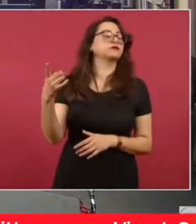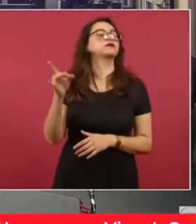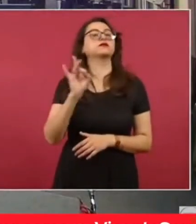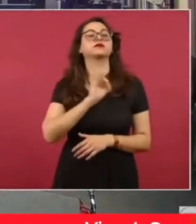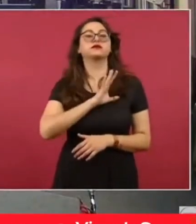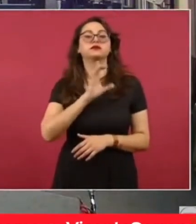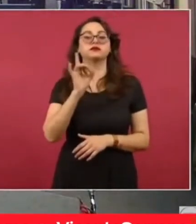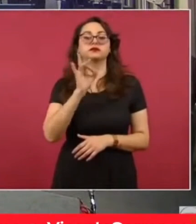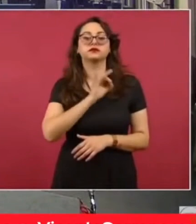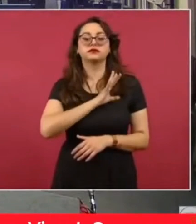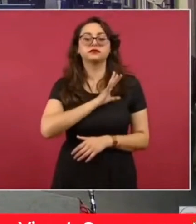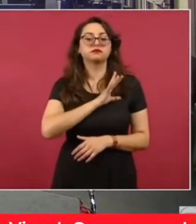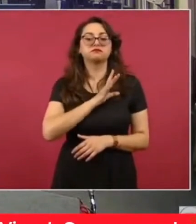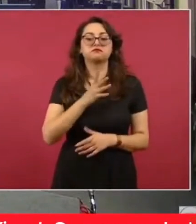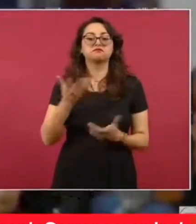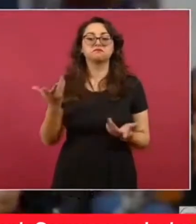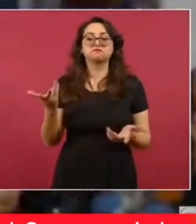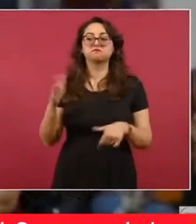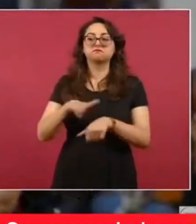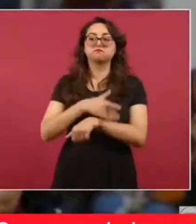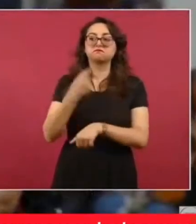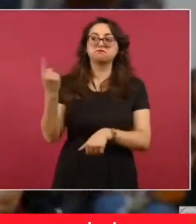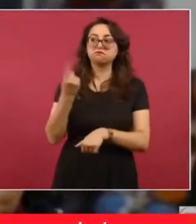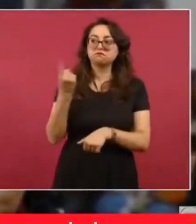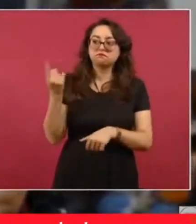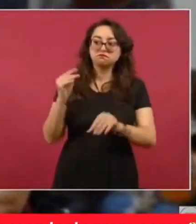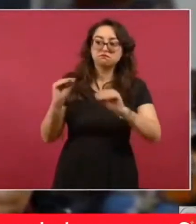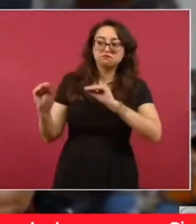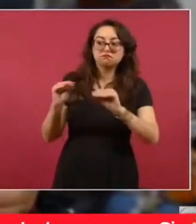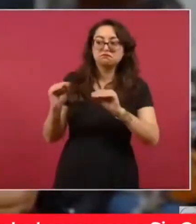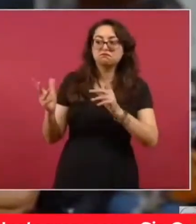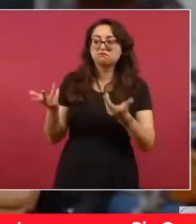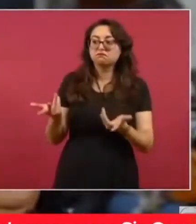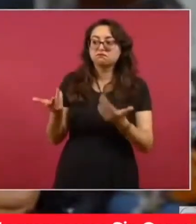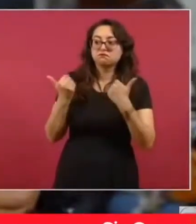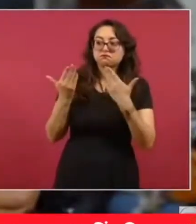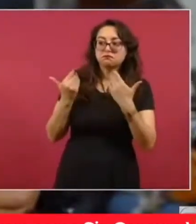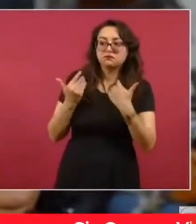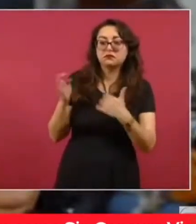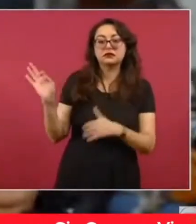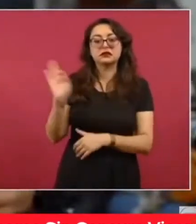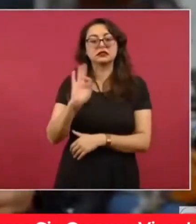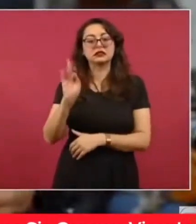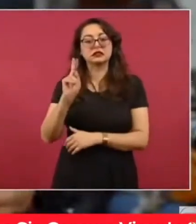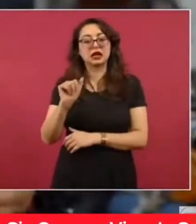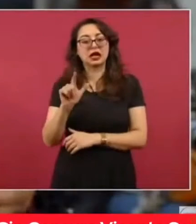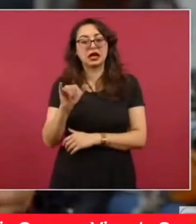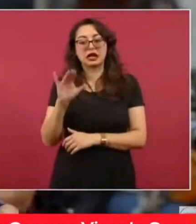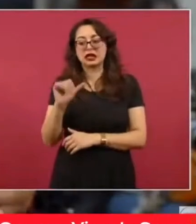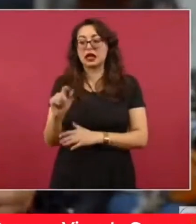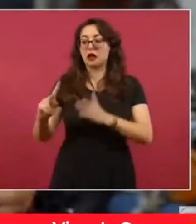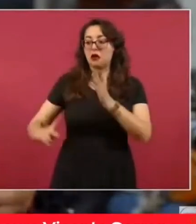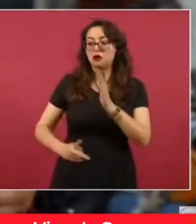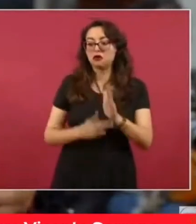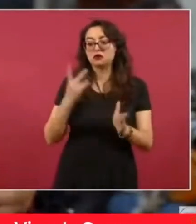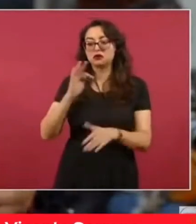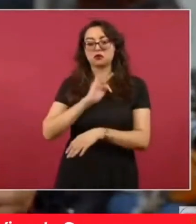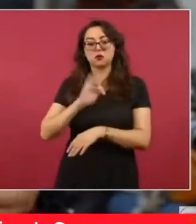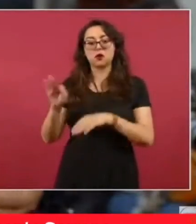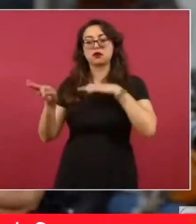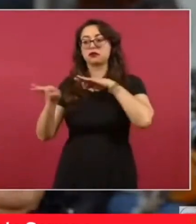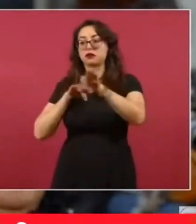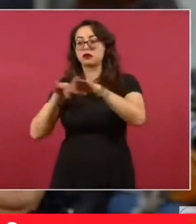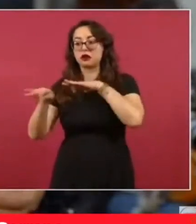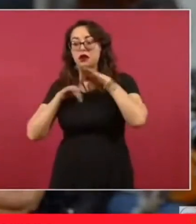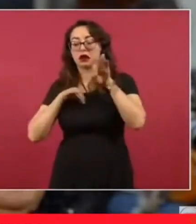a tomar este acciones en en la zona pues porque sí ha devastado muchísimo y pues preguntarle cuál es el estatus real